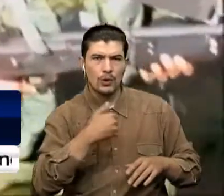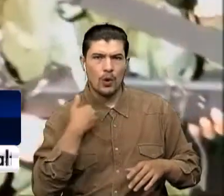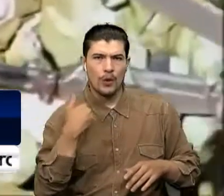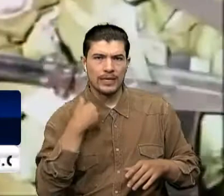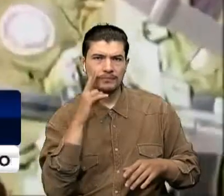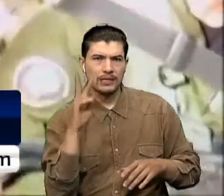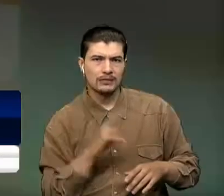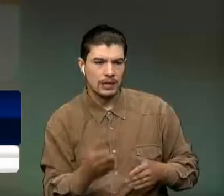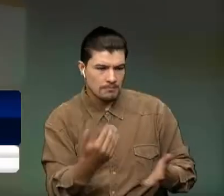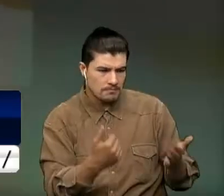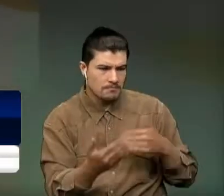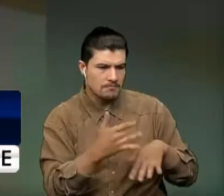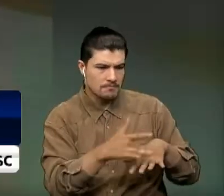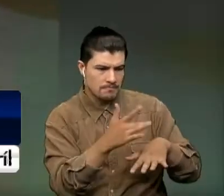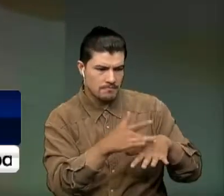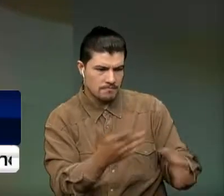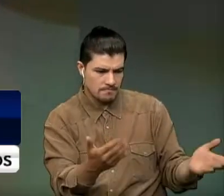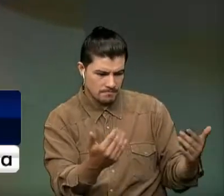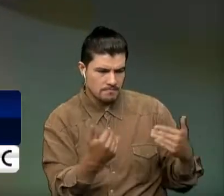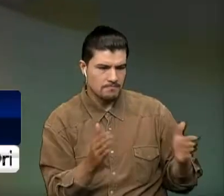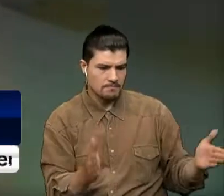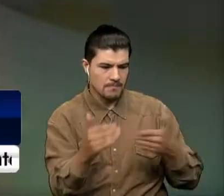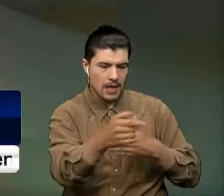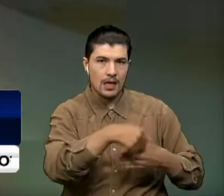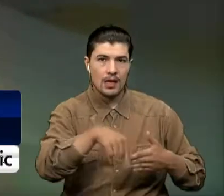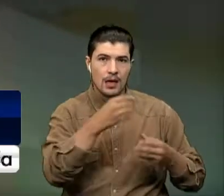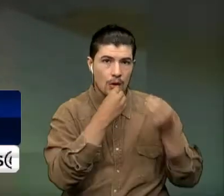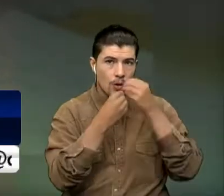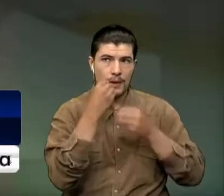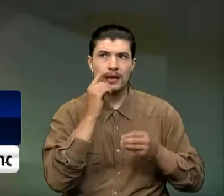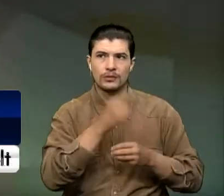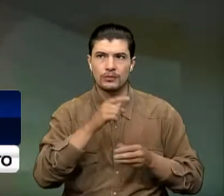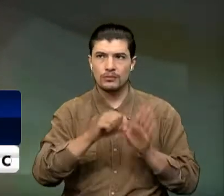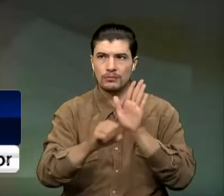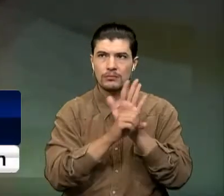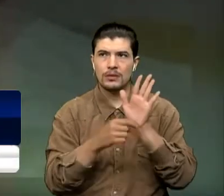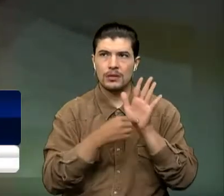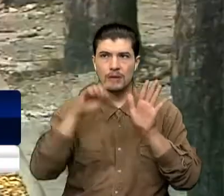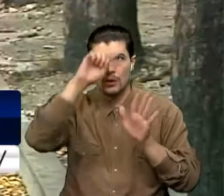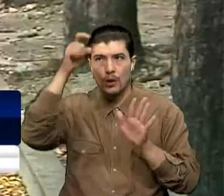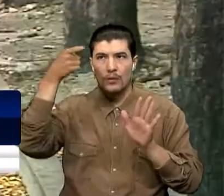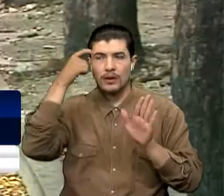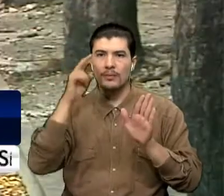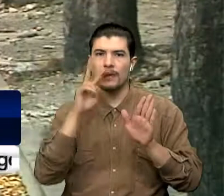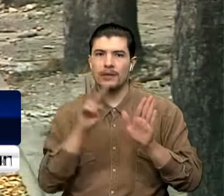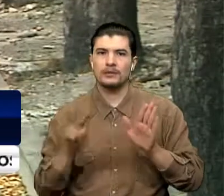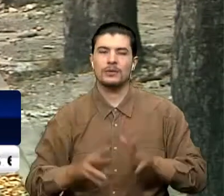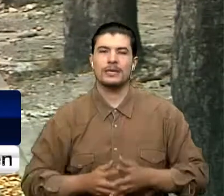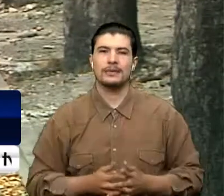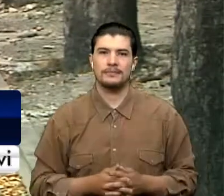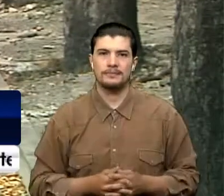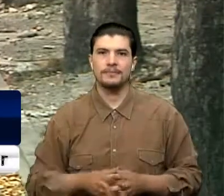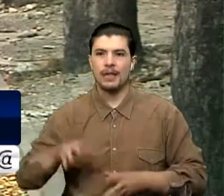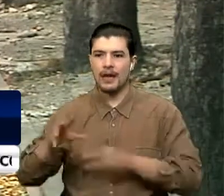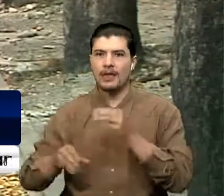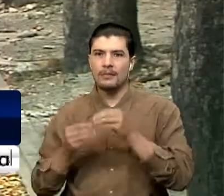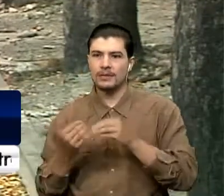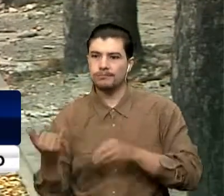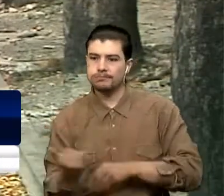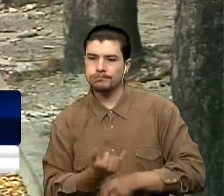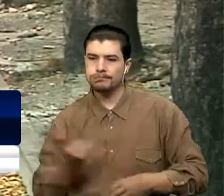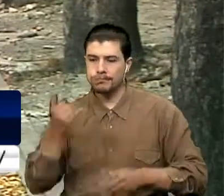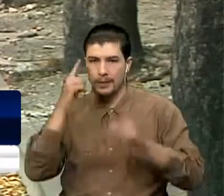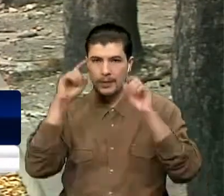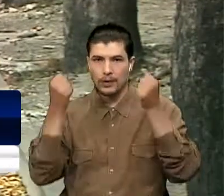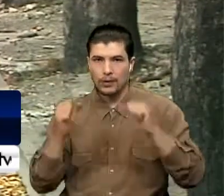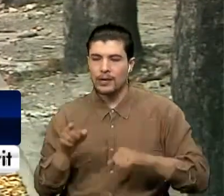con la entrega de cajas de alimentos clave que tienen el sello del gobierno venezolano muy bien además existe preocupación por